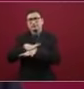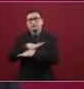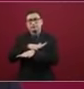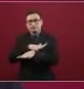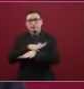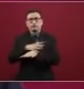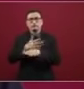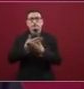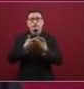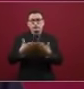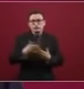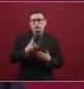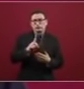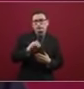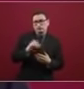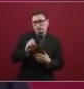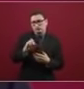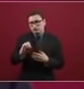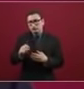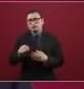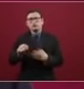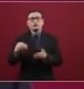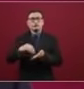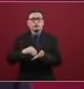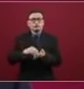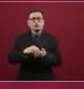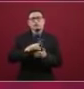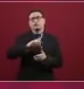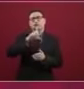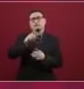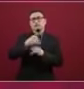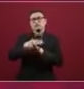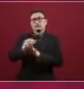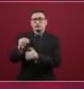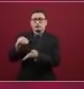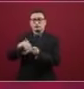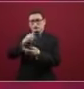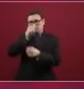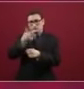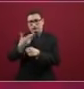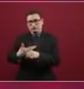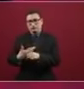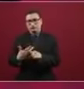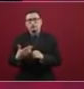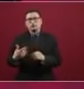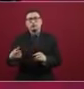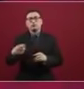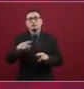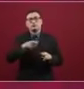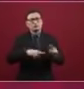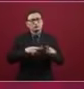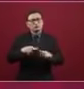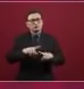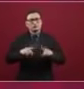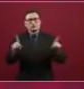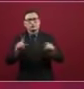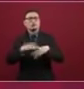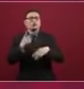y consecuentemente termina en la información del secretariado difiriendo de